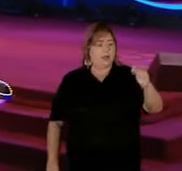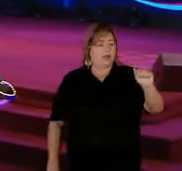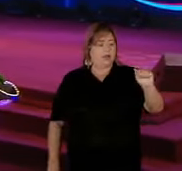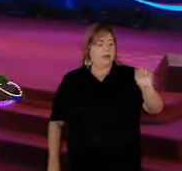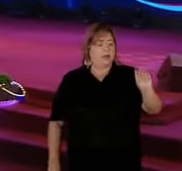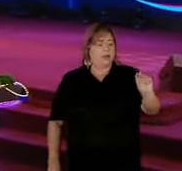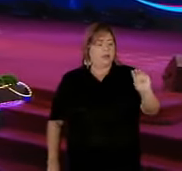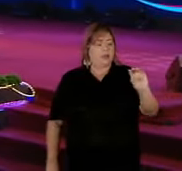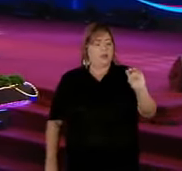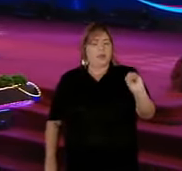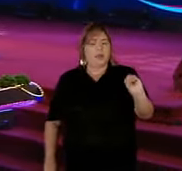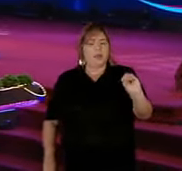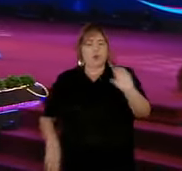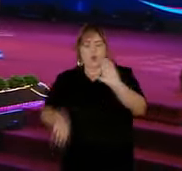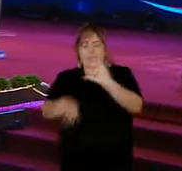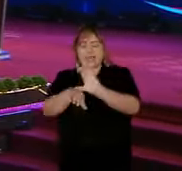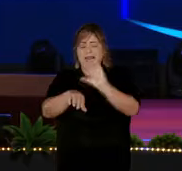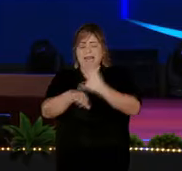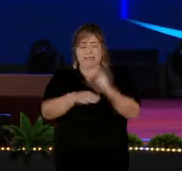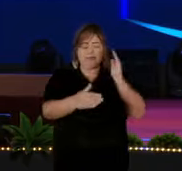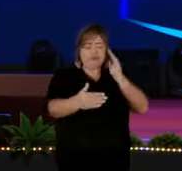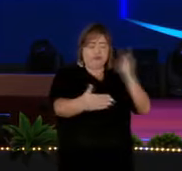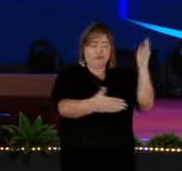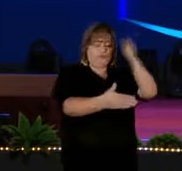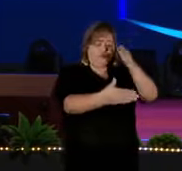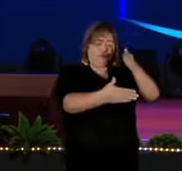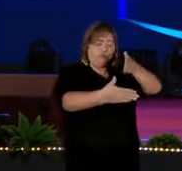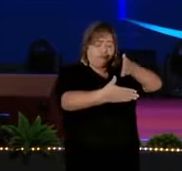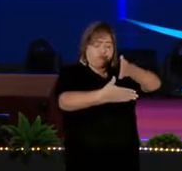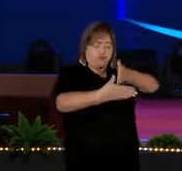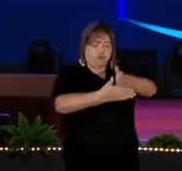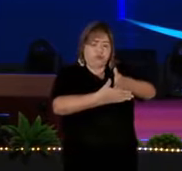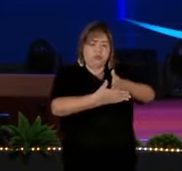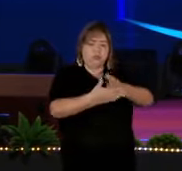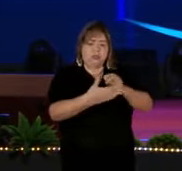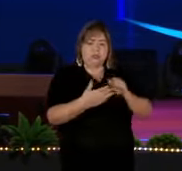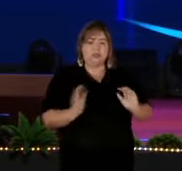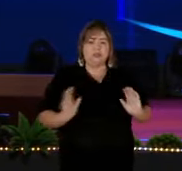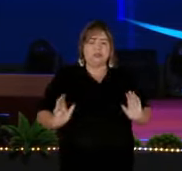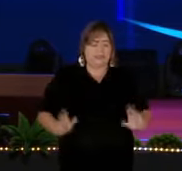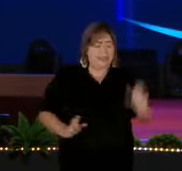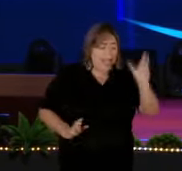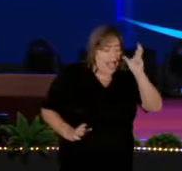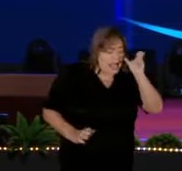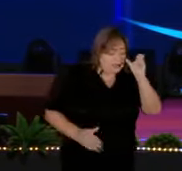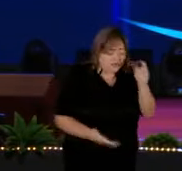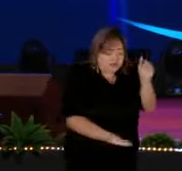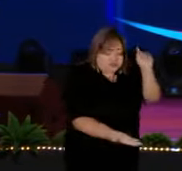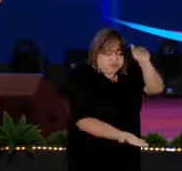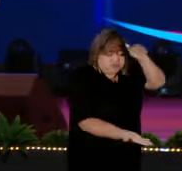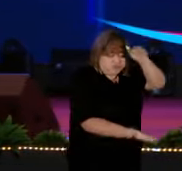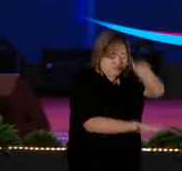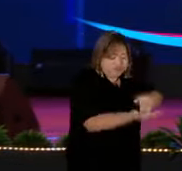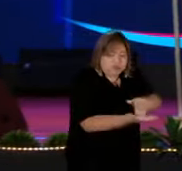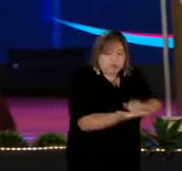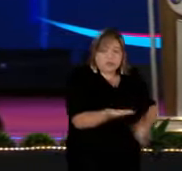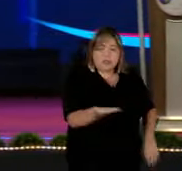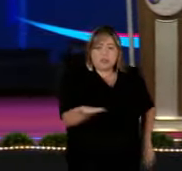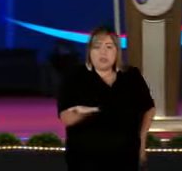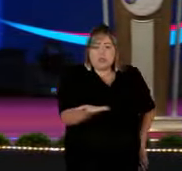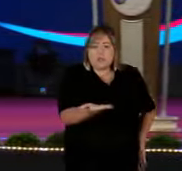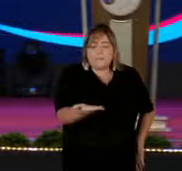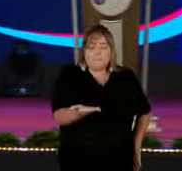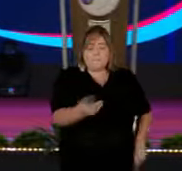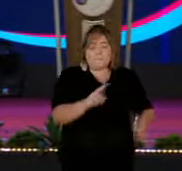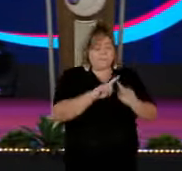estaba centrada precisamente en el ojo del mismo Satanás. Pero el